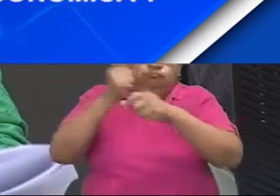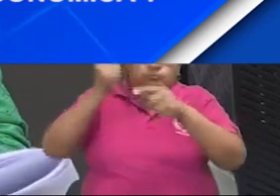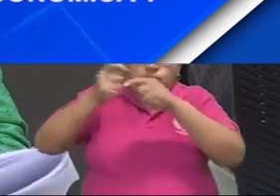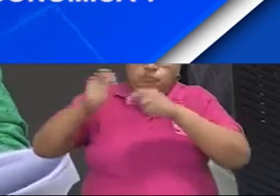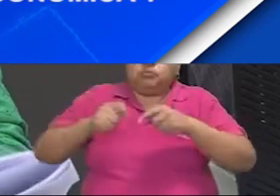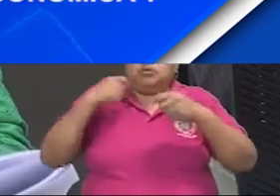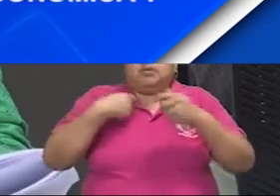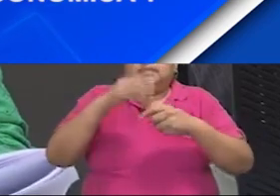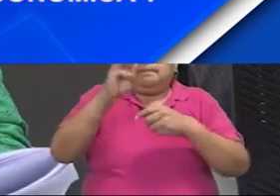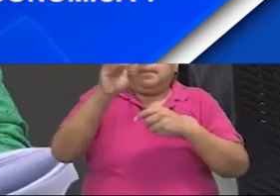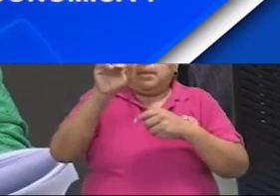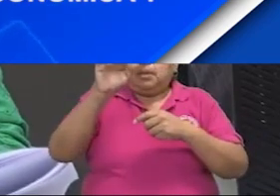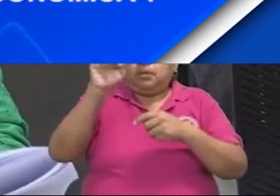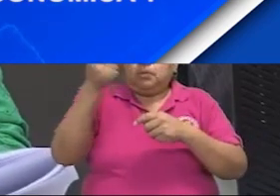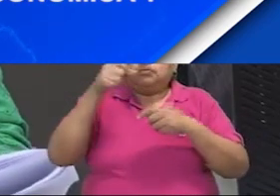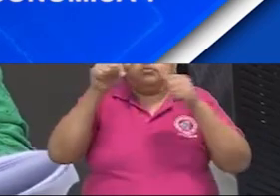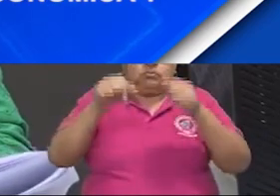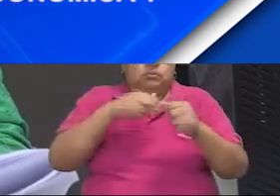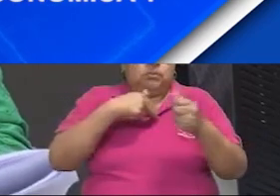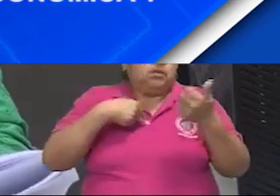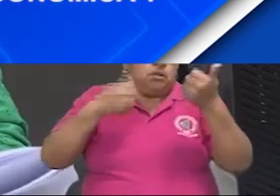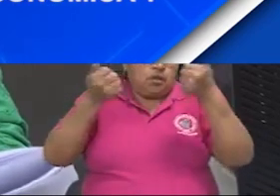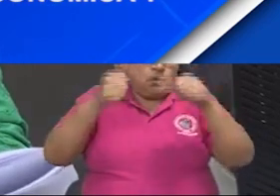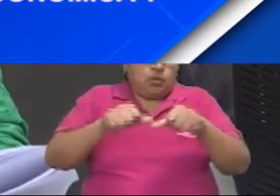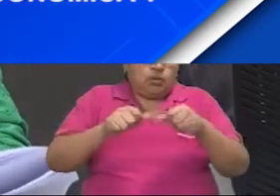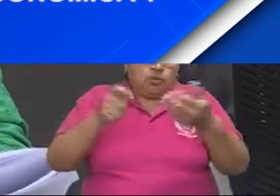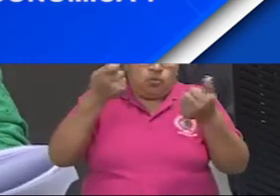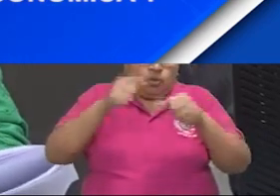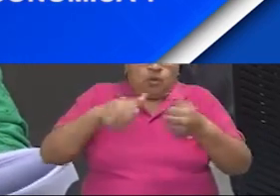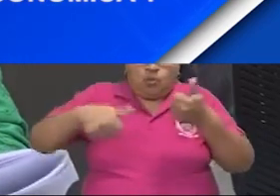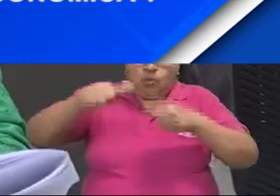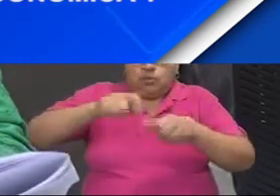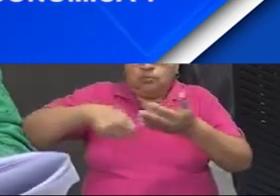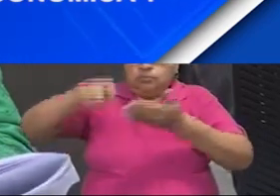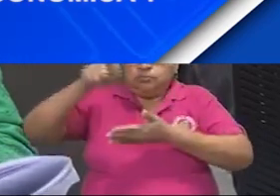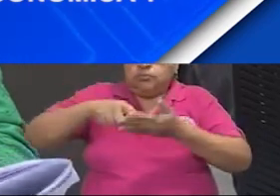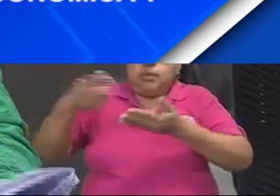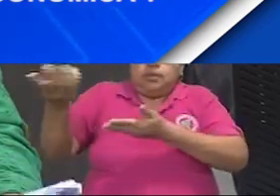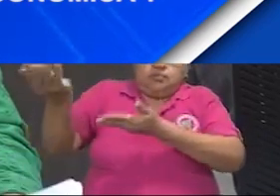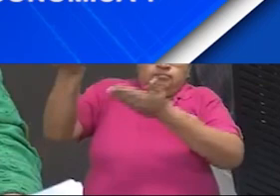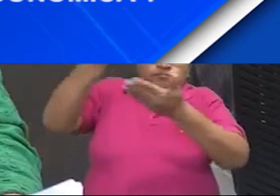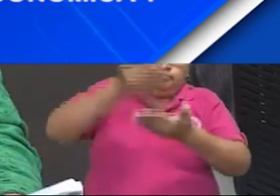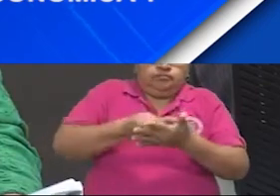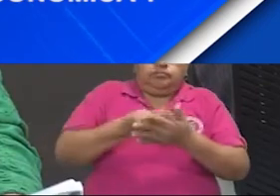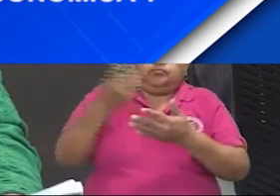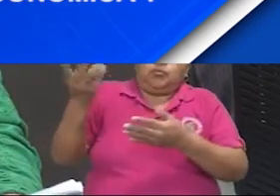Belarus con base en un contrato de exportación.